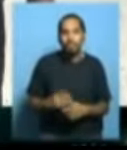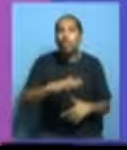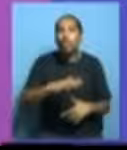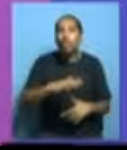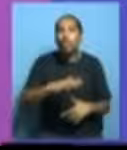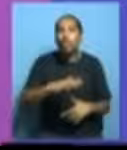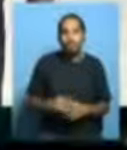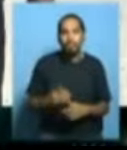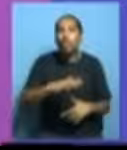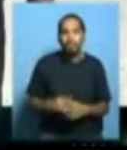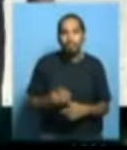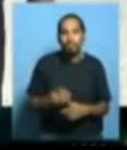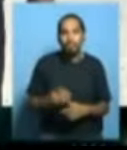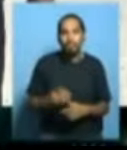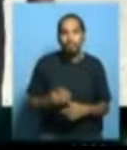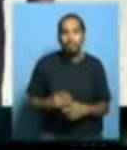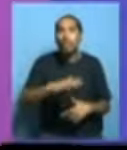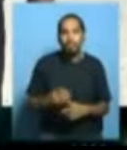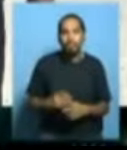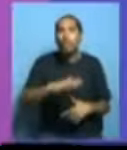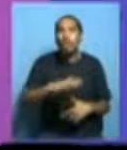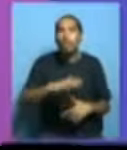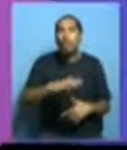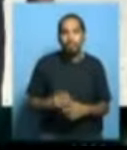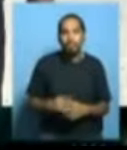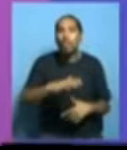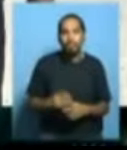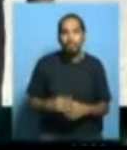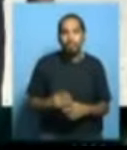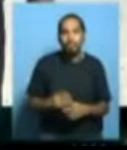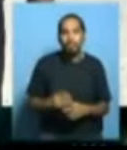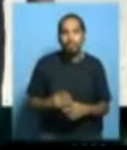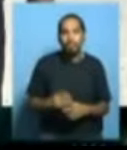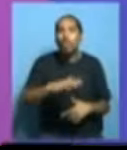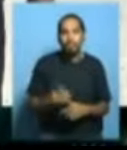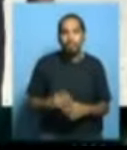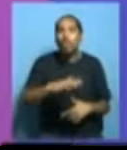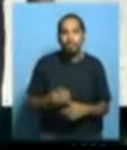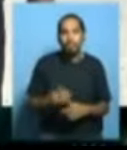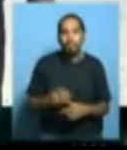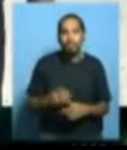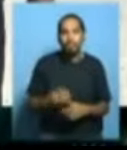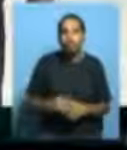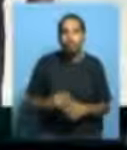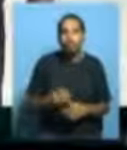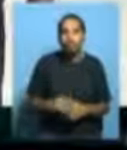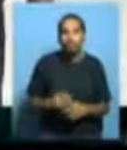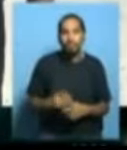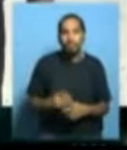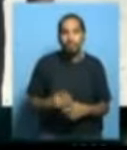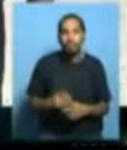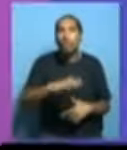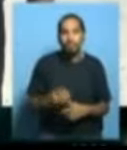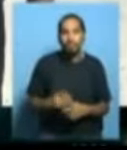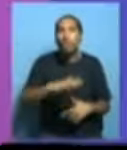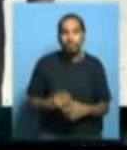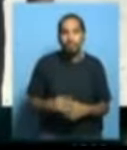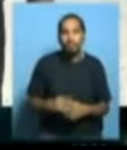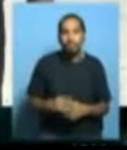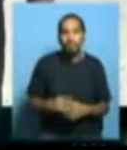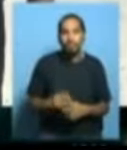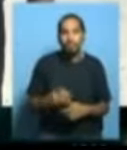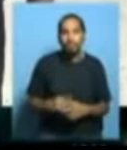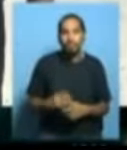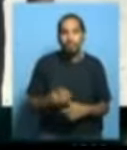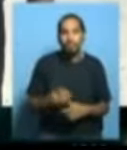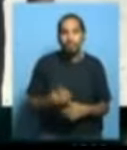barrio Cuyaya. Fíjense ustedes lo que está pasando. Hay un trabajo por parte de bomberos de la policía de la provincia.